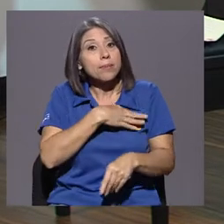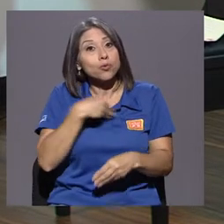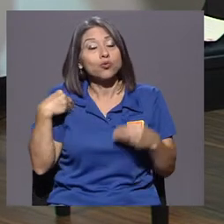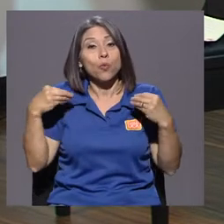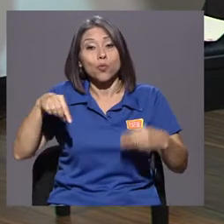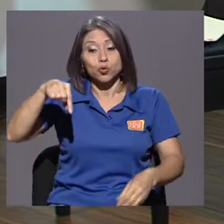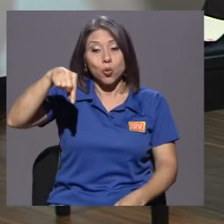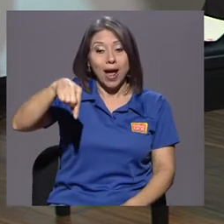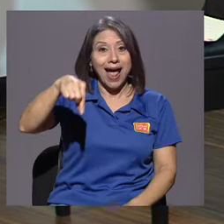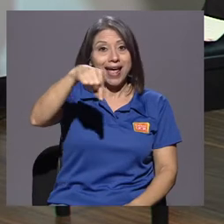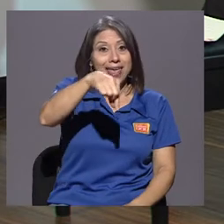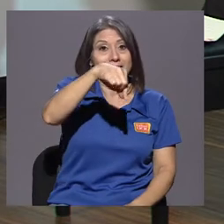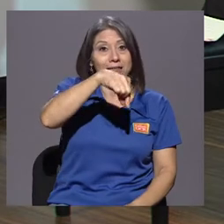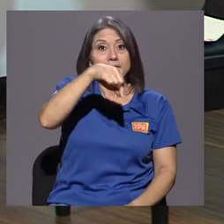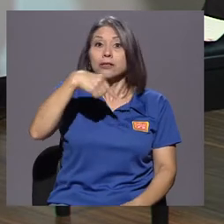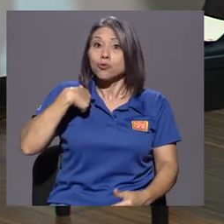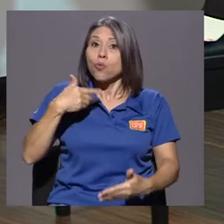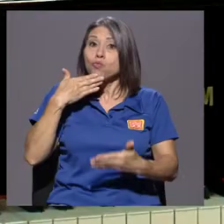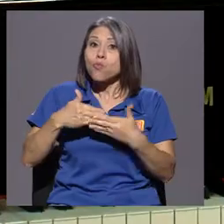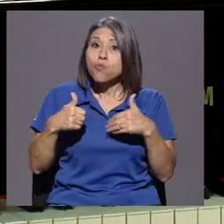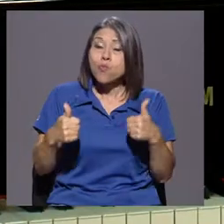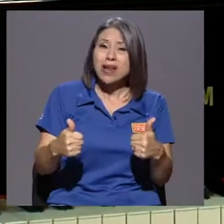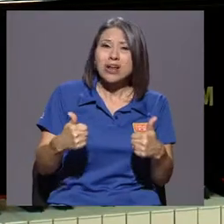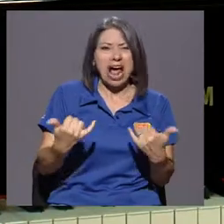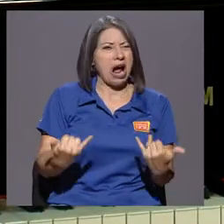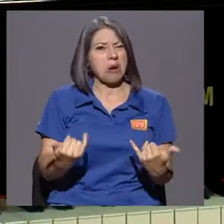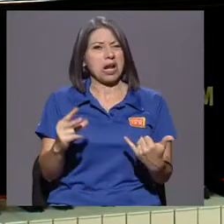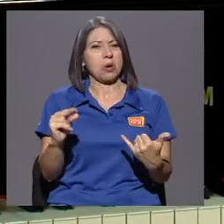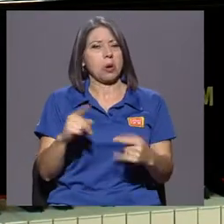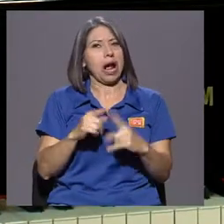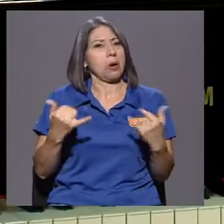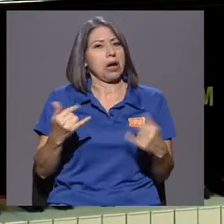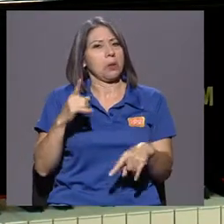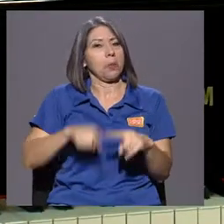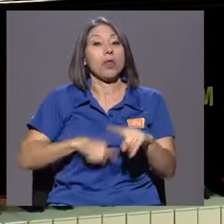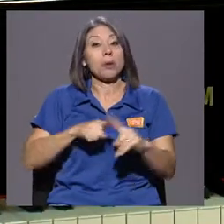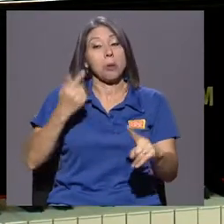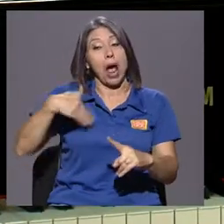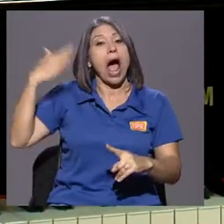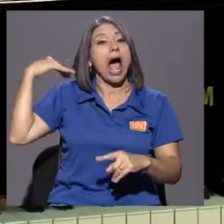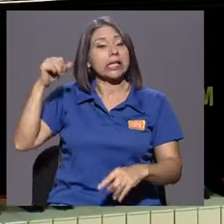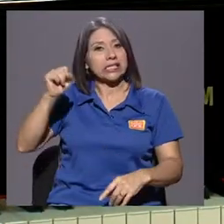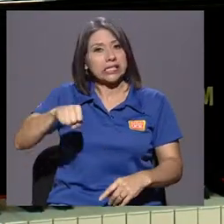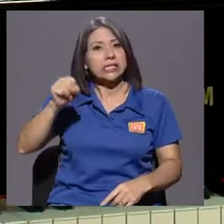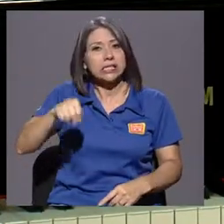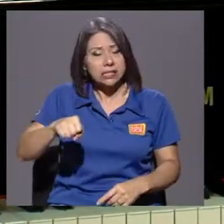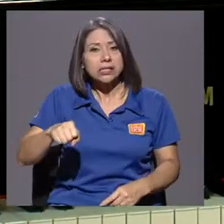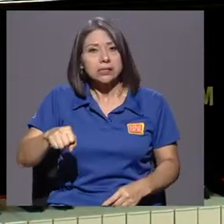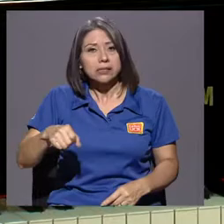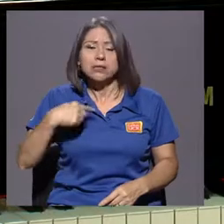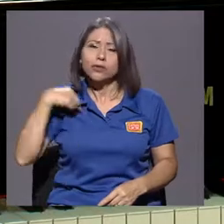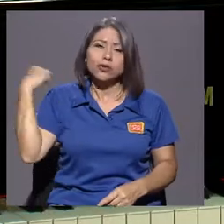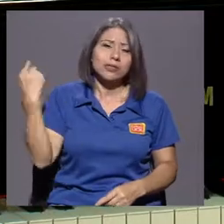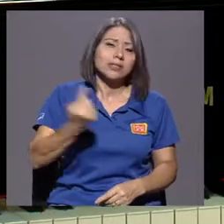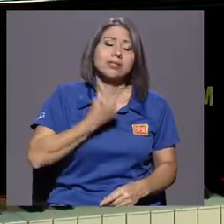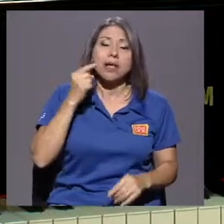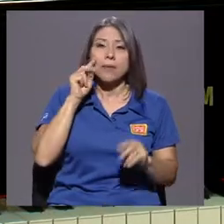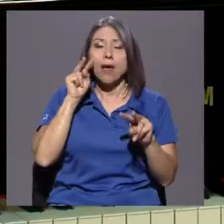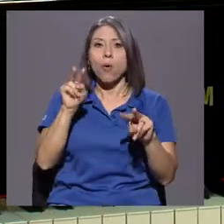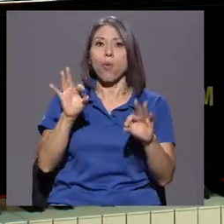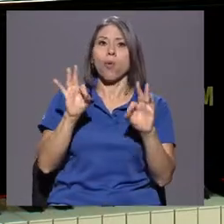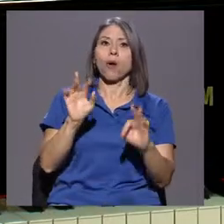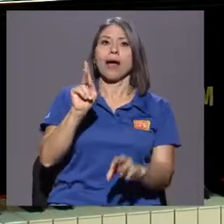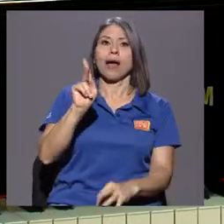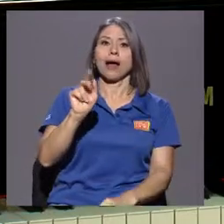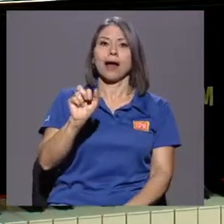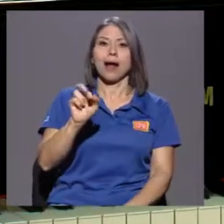yo fui buen ajedrecista ahora no estoy room brad y ximo pero fui buena ya existe en su momento pero siempre fue un gran miedo de cartón